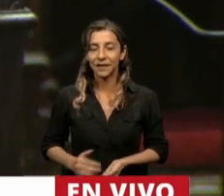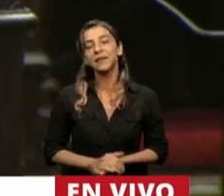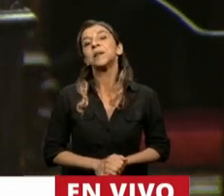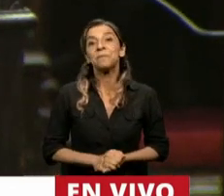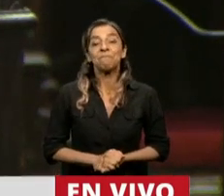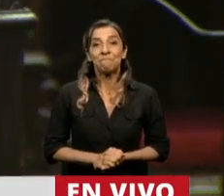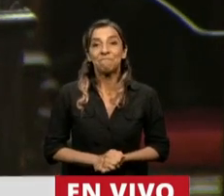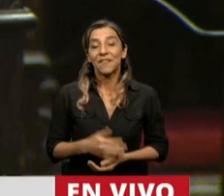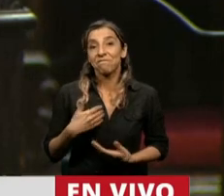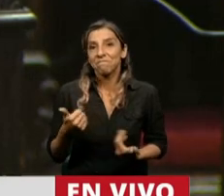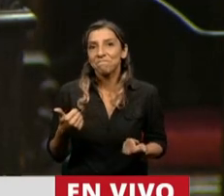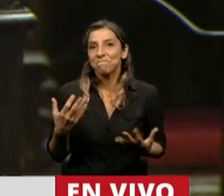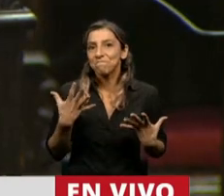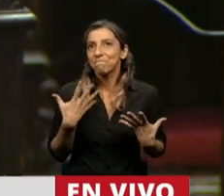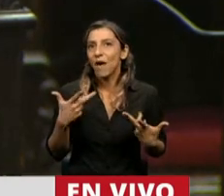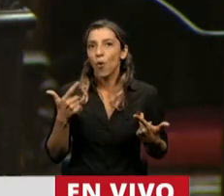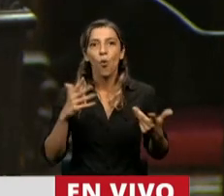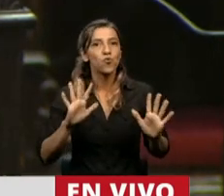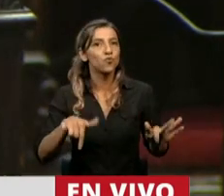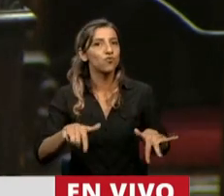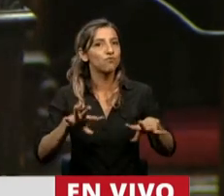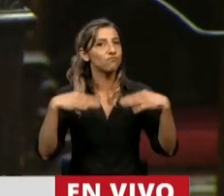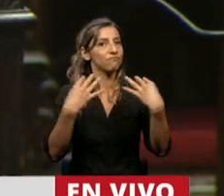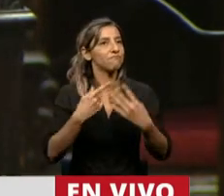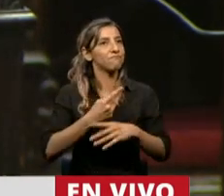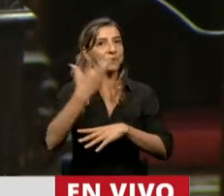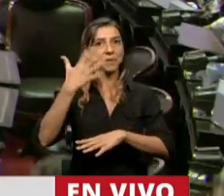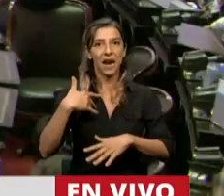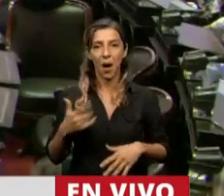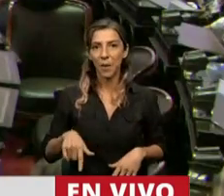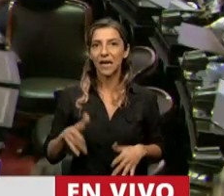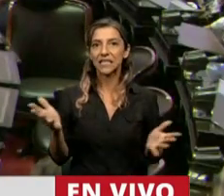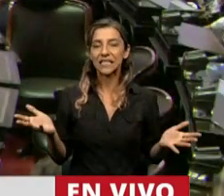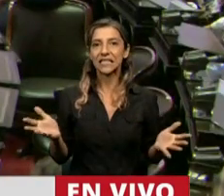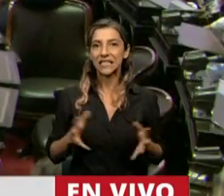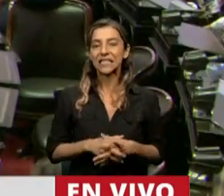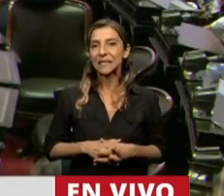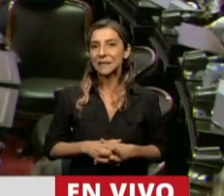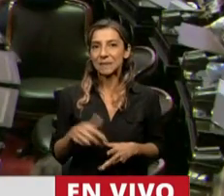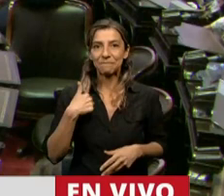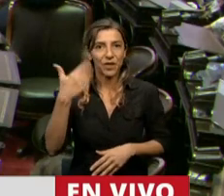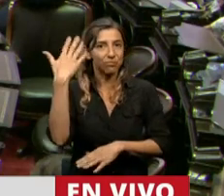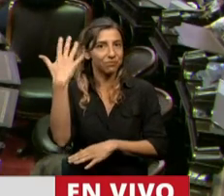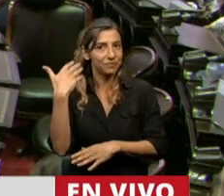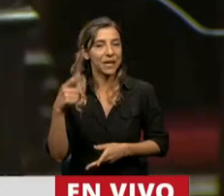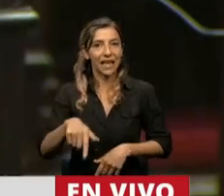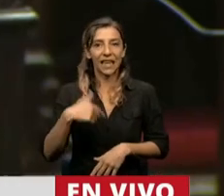ser la primera vez que una habla en esta cámara con semejante introducción, a quien le agradezco